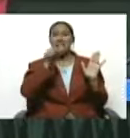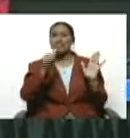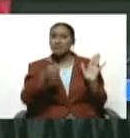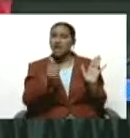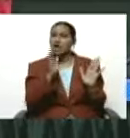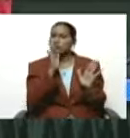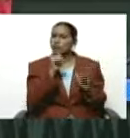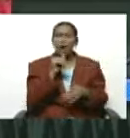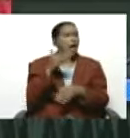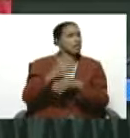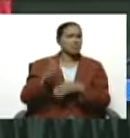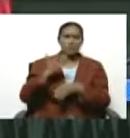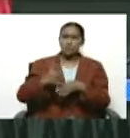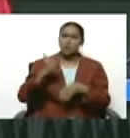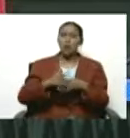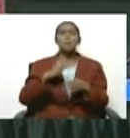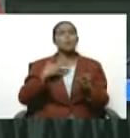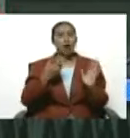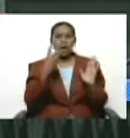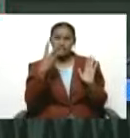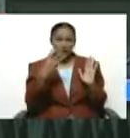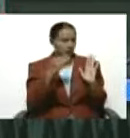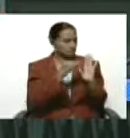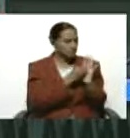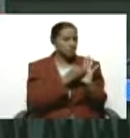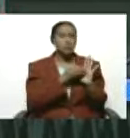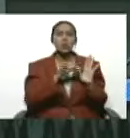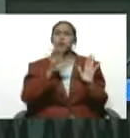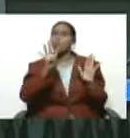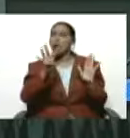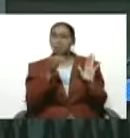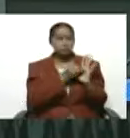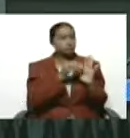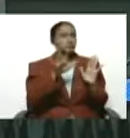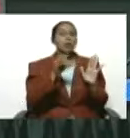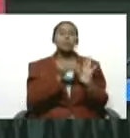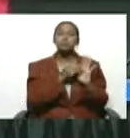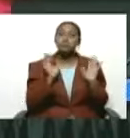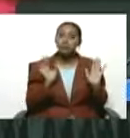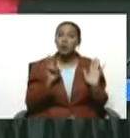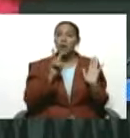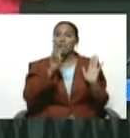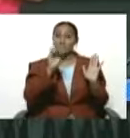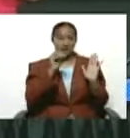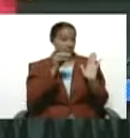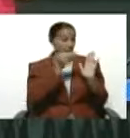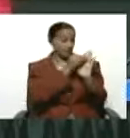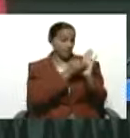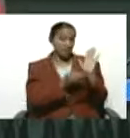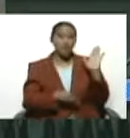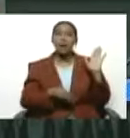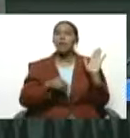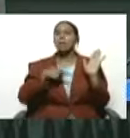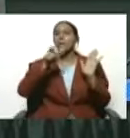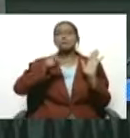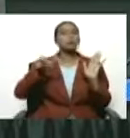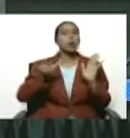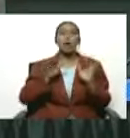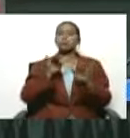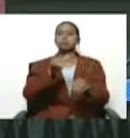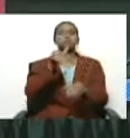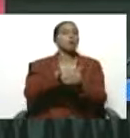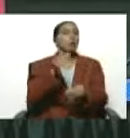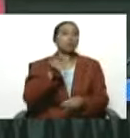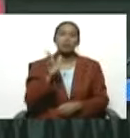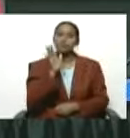gente a votar. Porque nos ha ocurrido en otras ocasiones, estábamos hablando de los errores. Entonces, el PSUV va